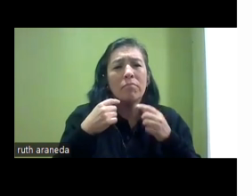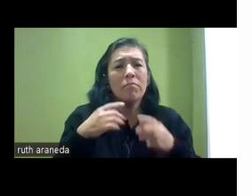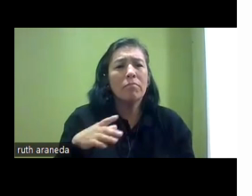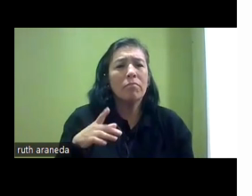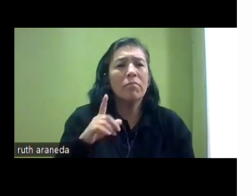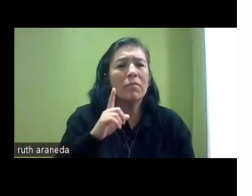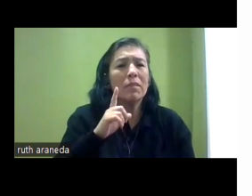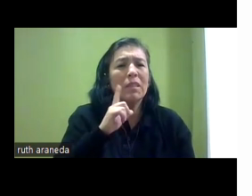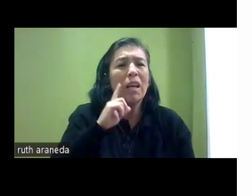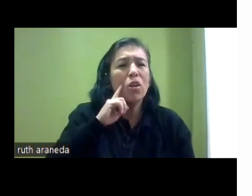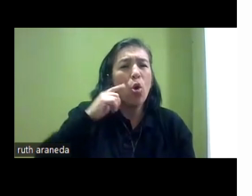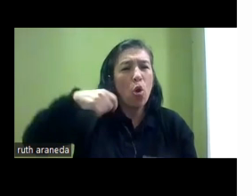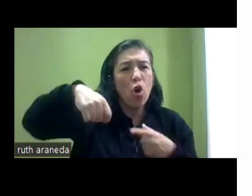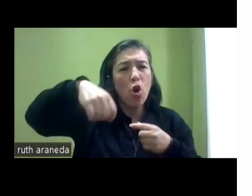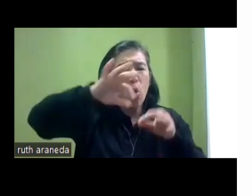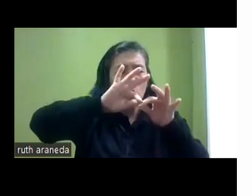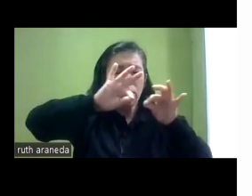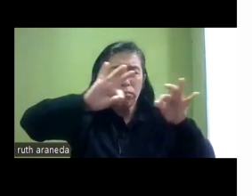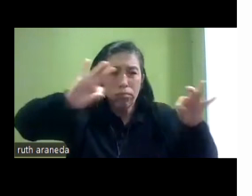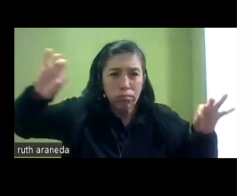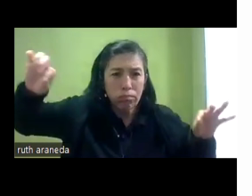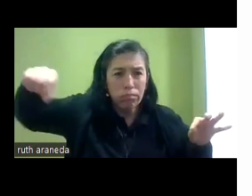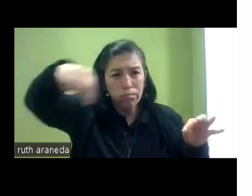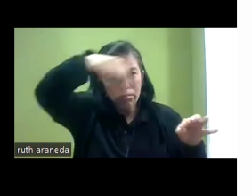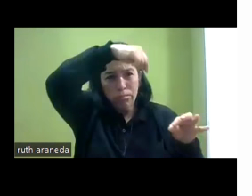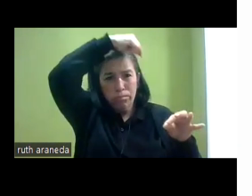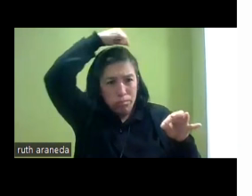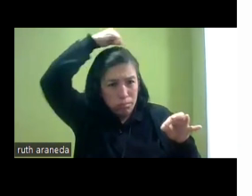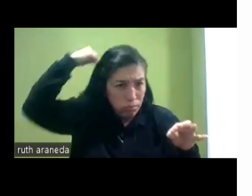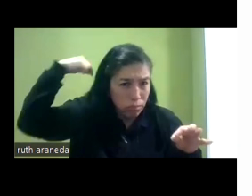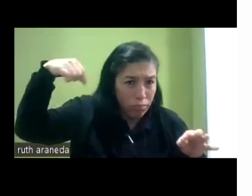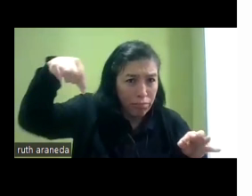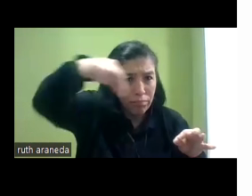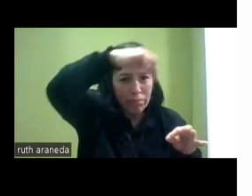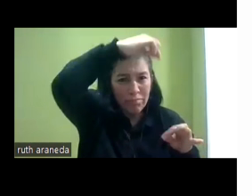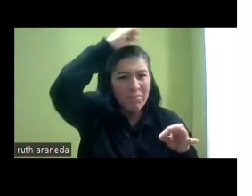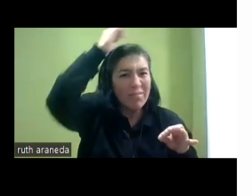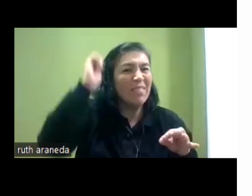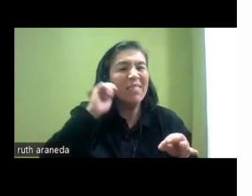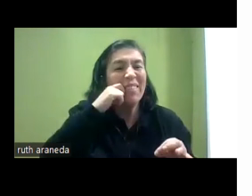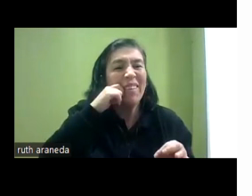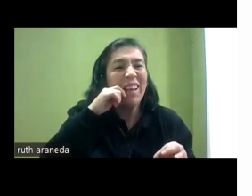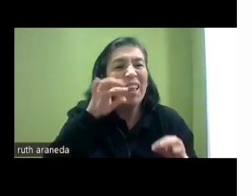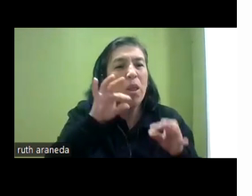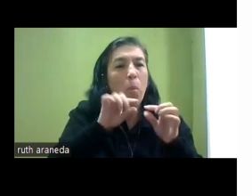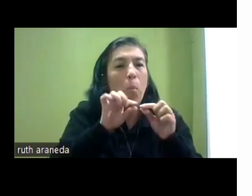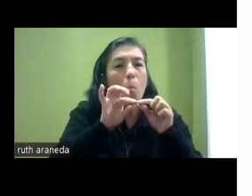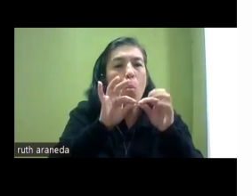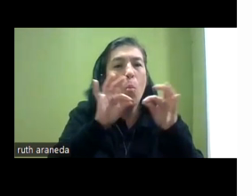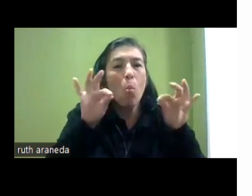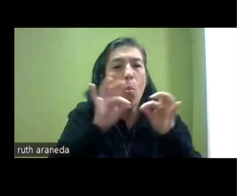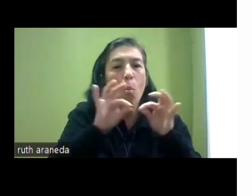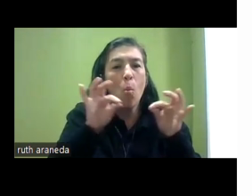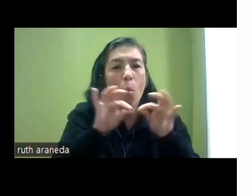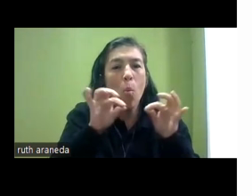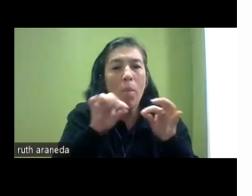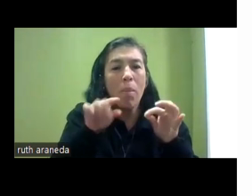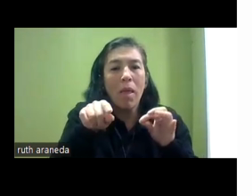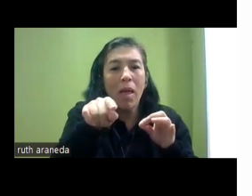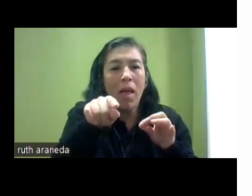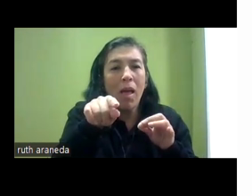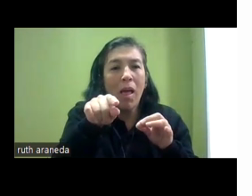de un cordón que rodea su cabeza son puntas de proyectiles, no de cualquier